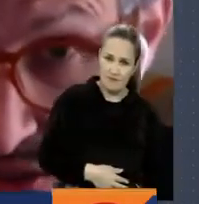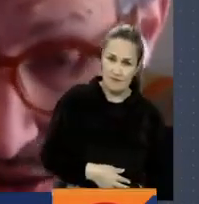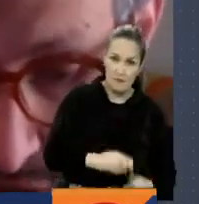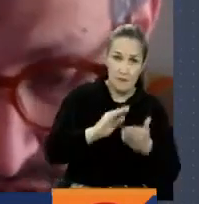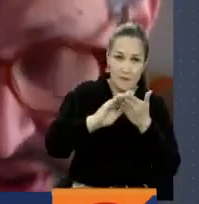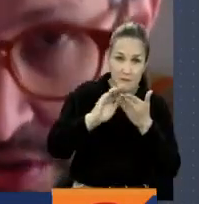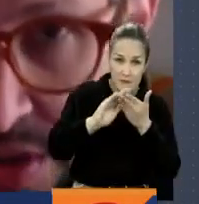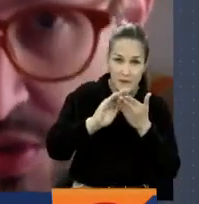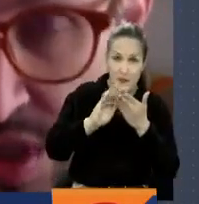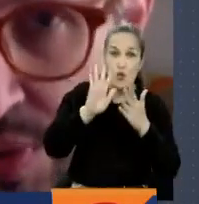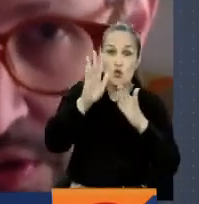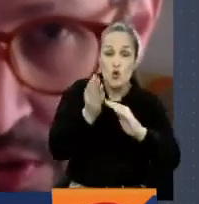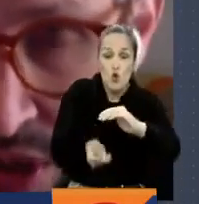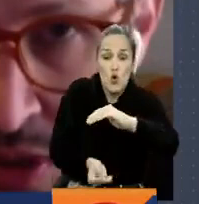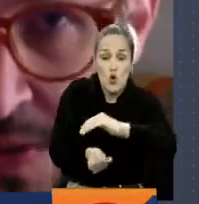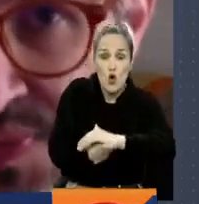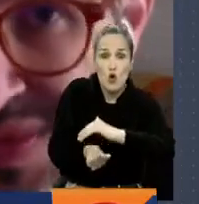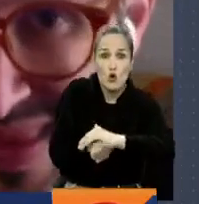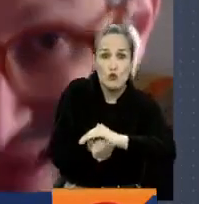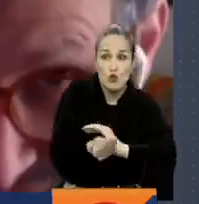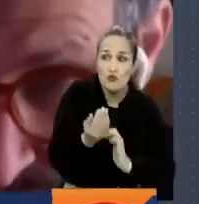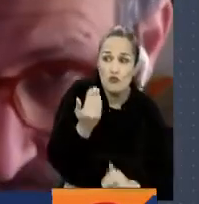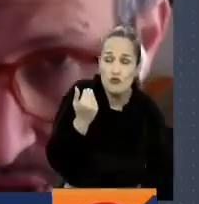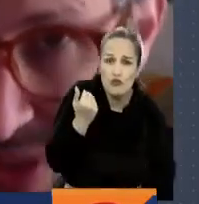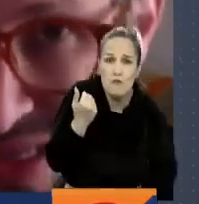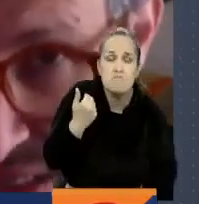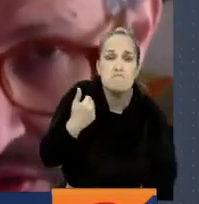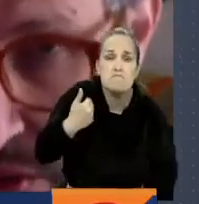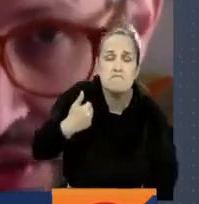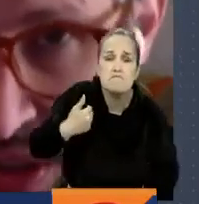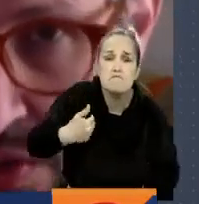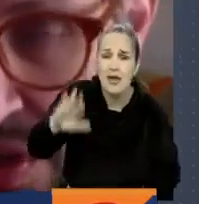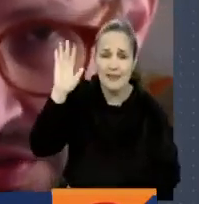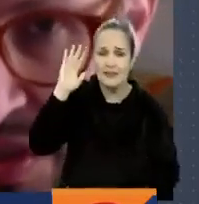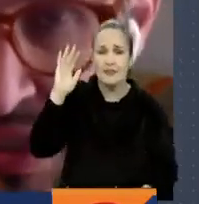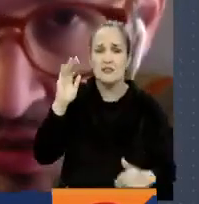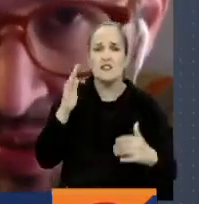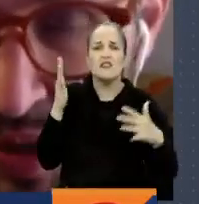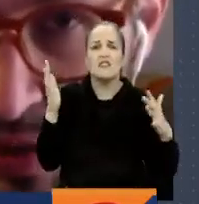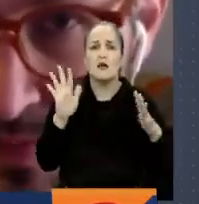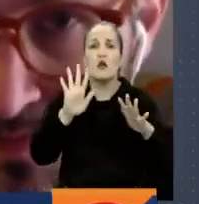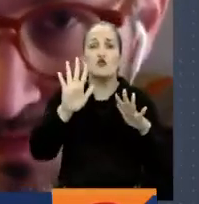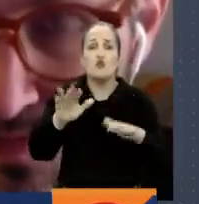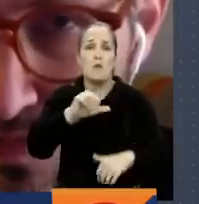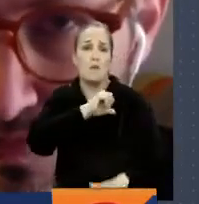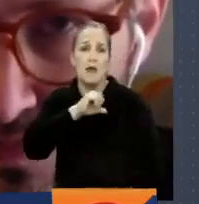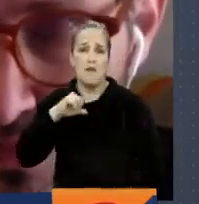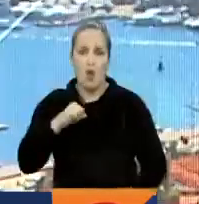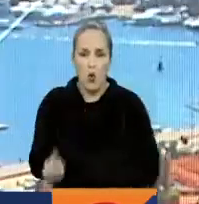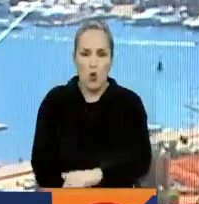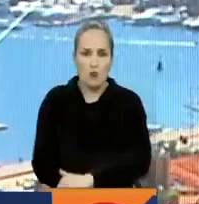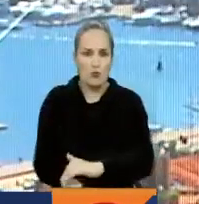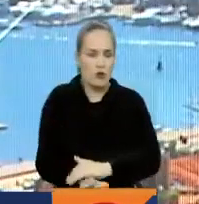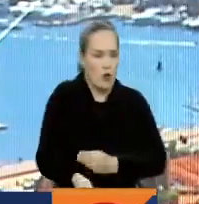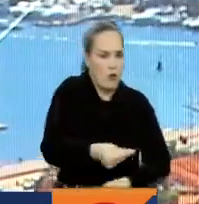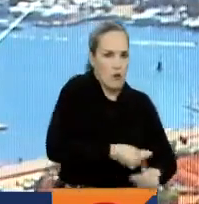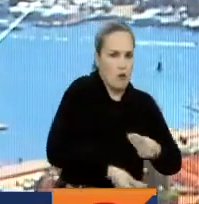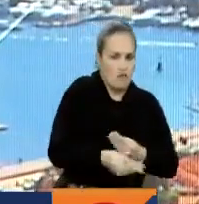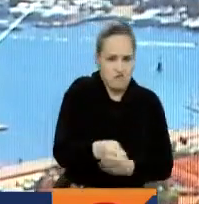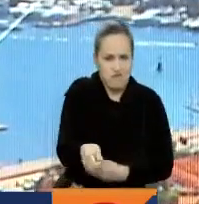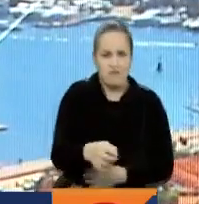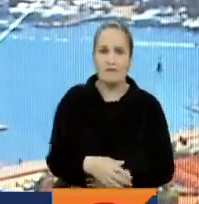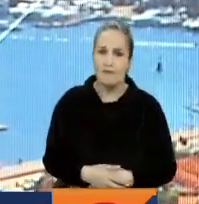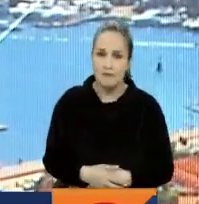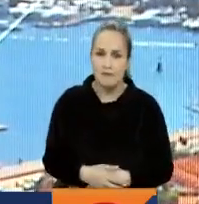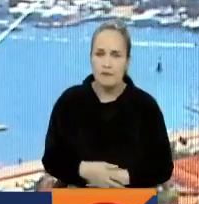mayores escándalos de corrupción en el último tiempo han ocurrido de hecho de hecho con articulación del sector privado precisamente usted